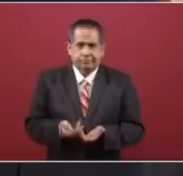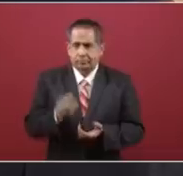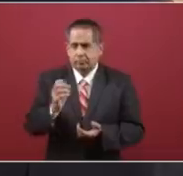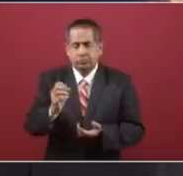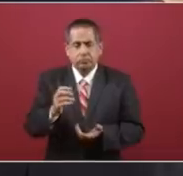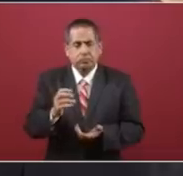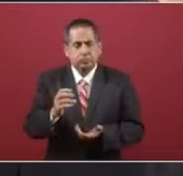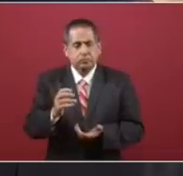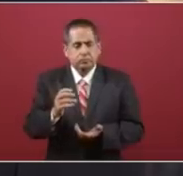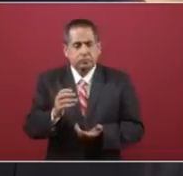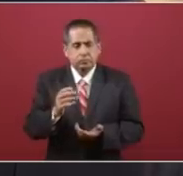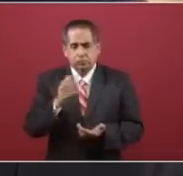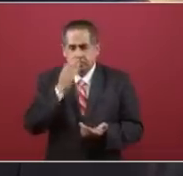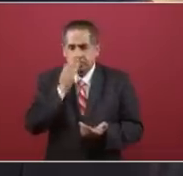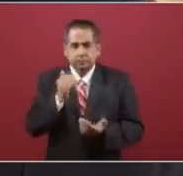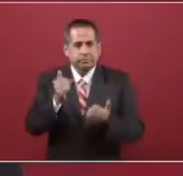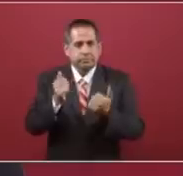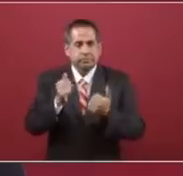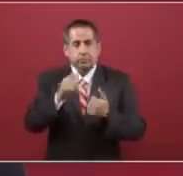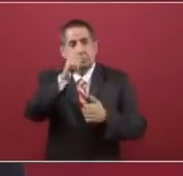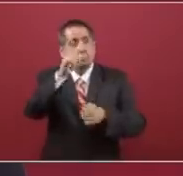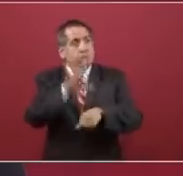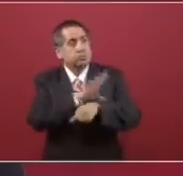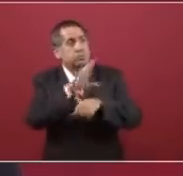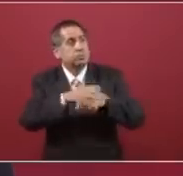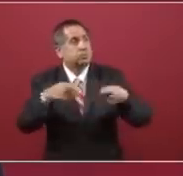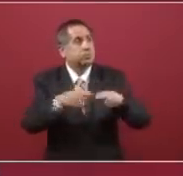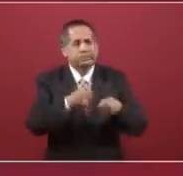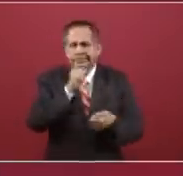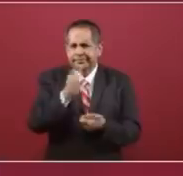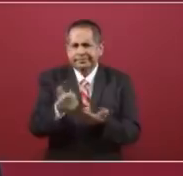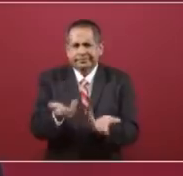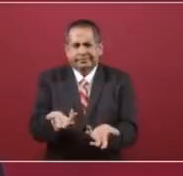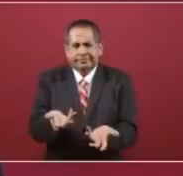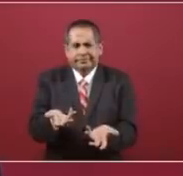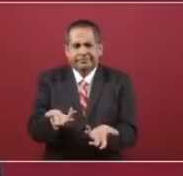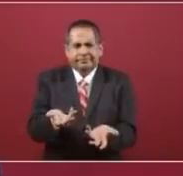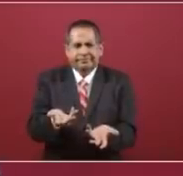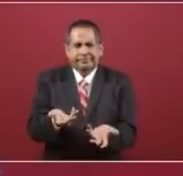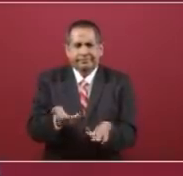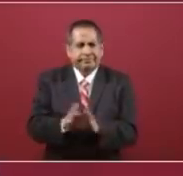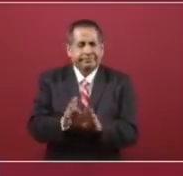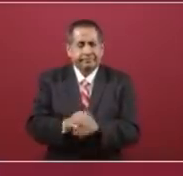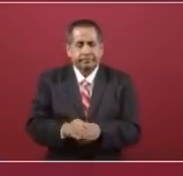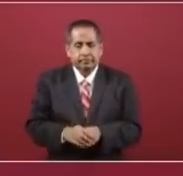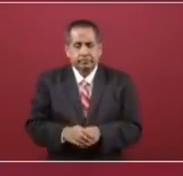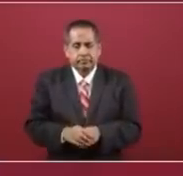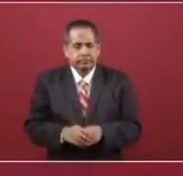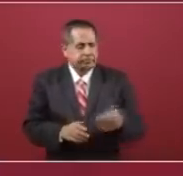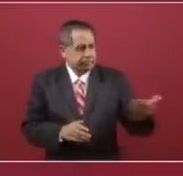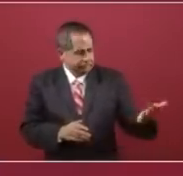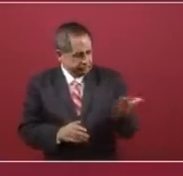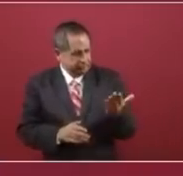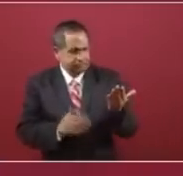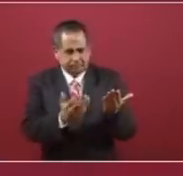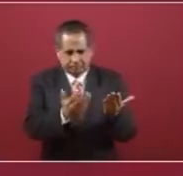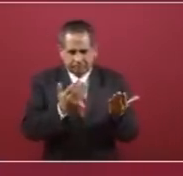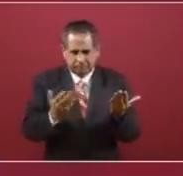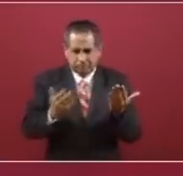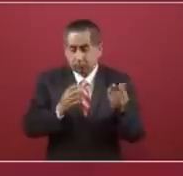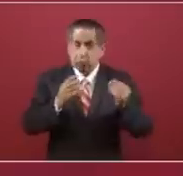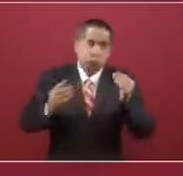O no eh tienen luz. Entonces, eh cada vez que me presentan algo así, muy